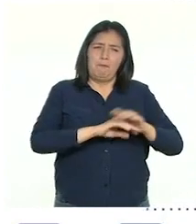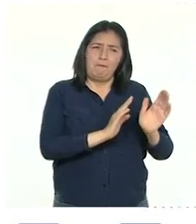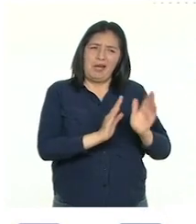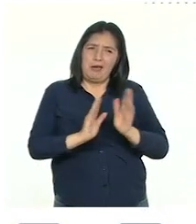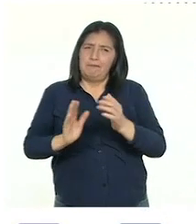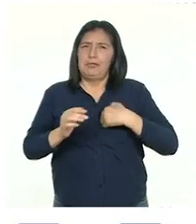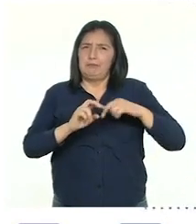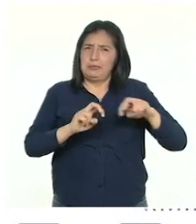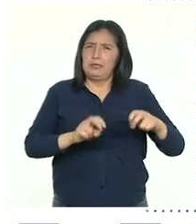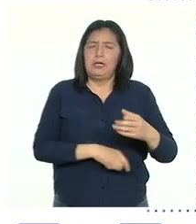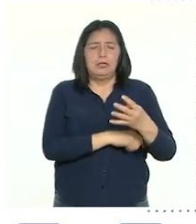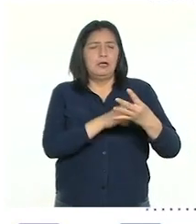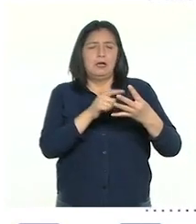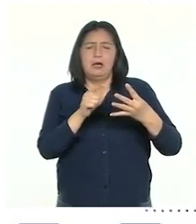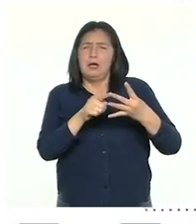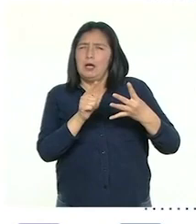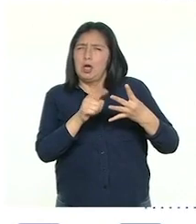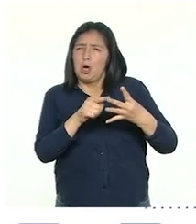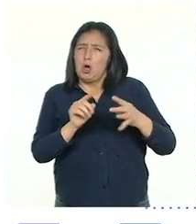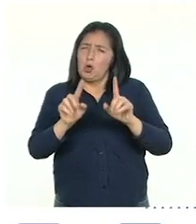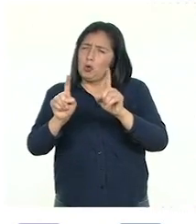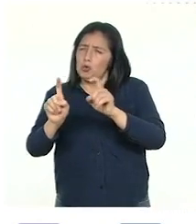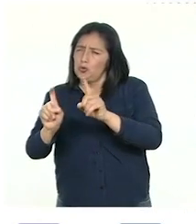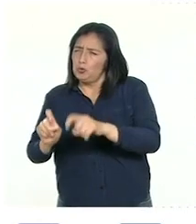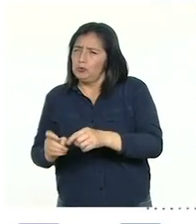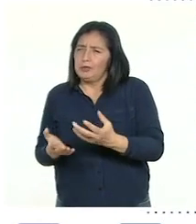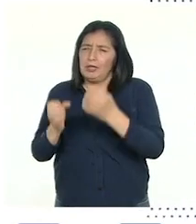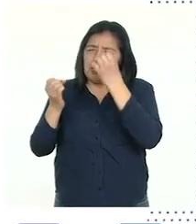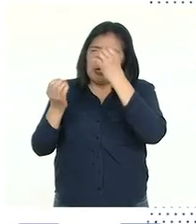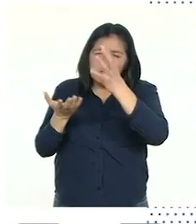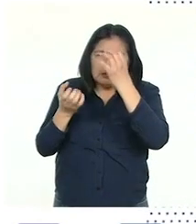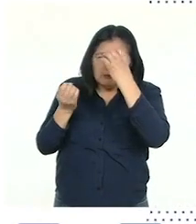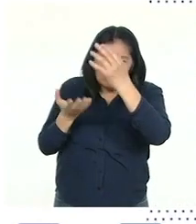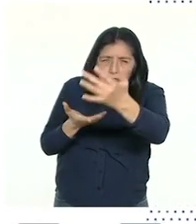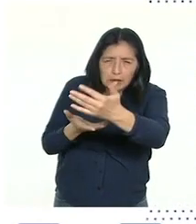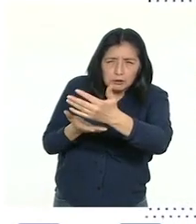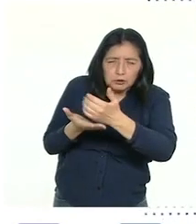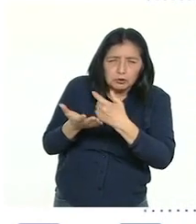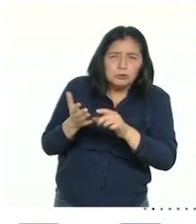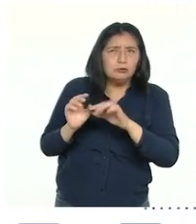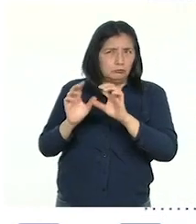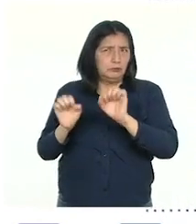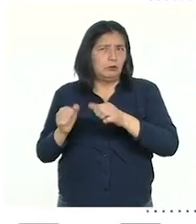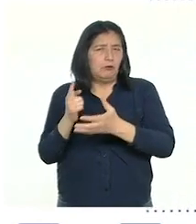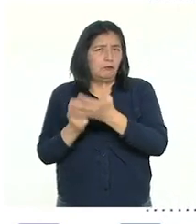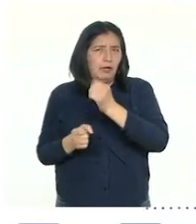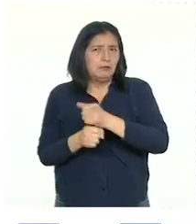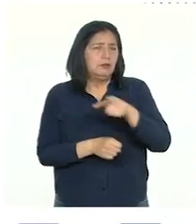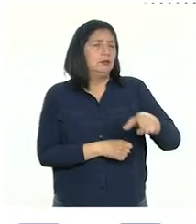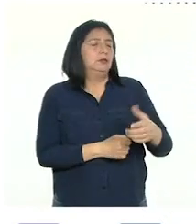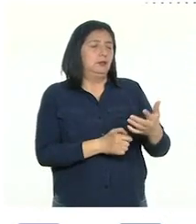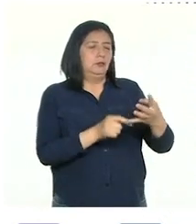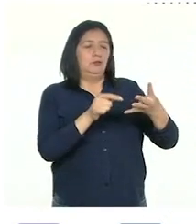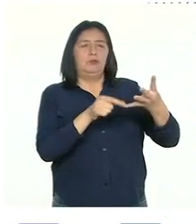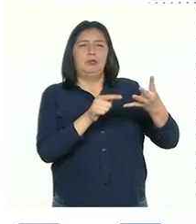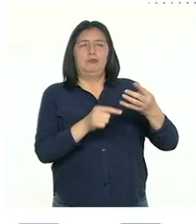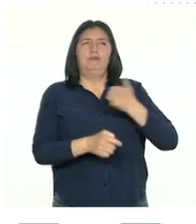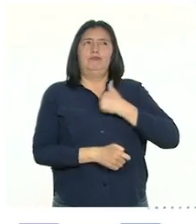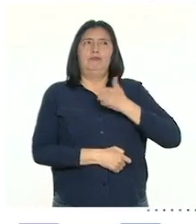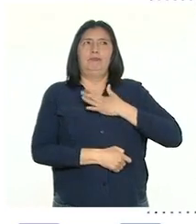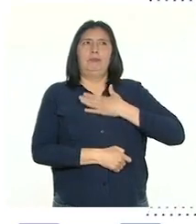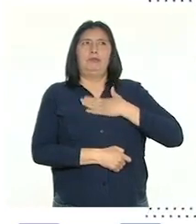investigación? ¿Consulté fuentes confiables? Y el cuarto punto es crear nuestro propio